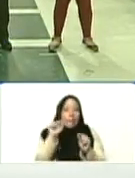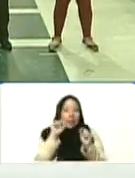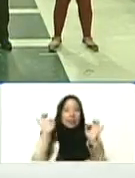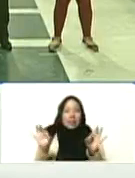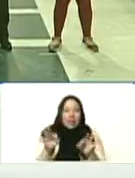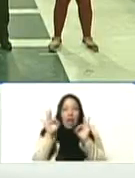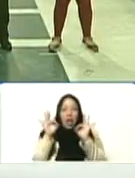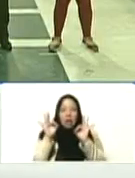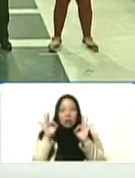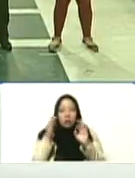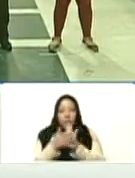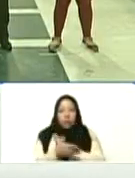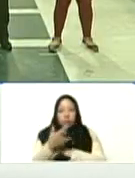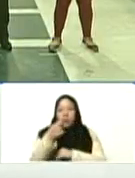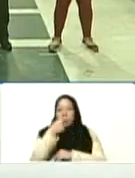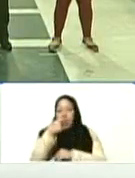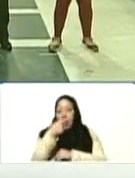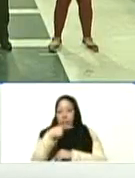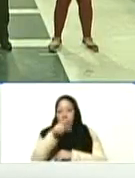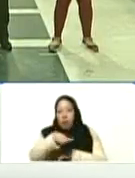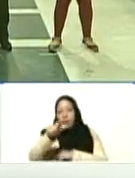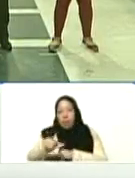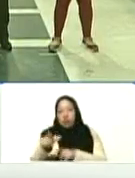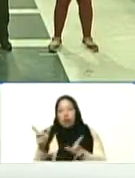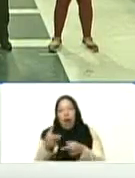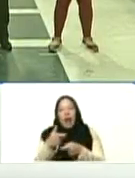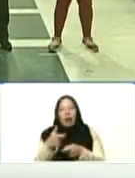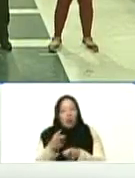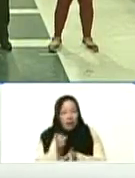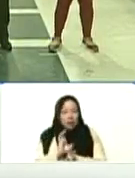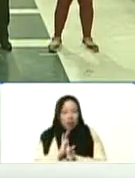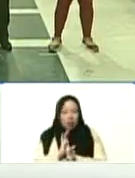Adelante, compañera Olga Mendoza.